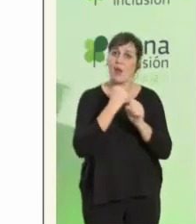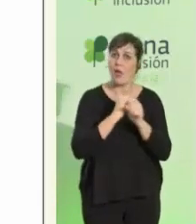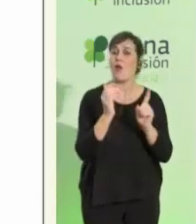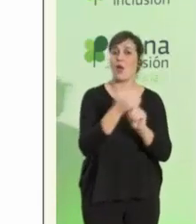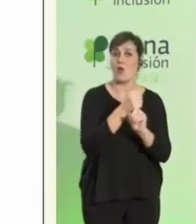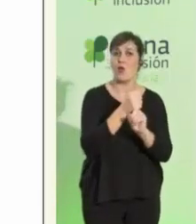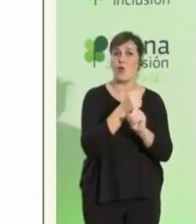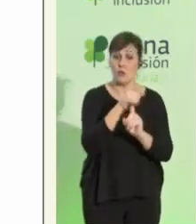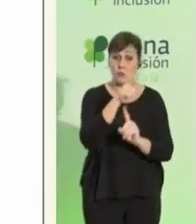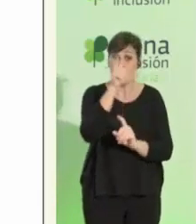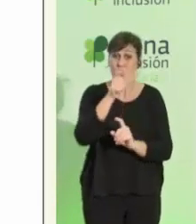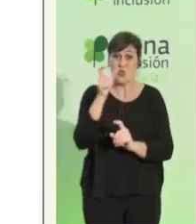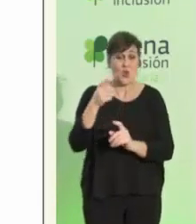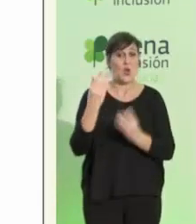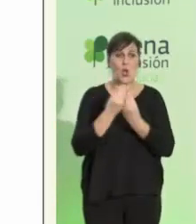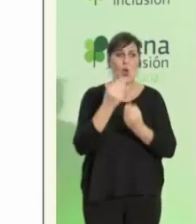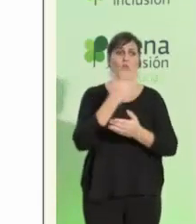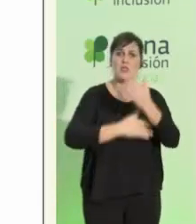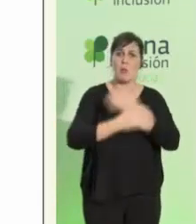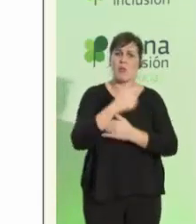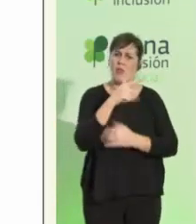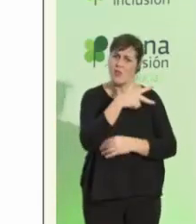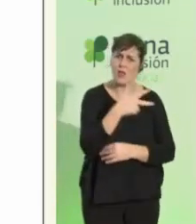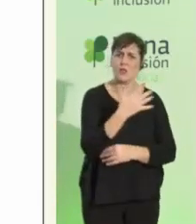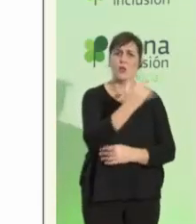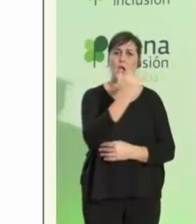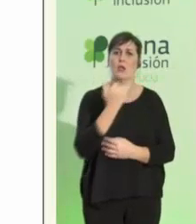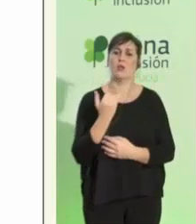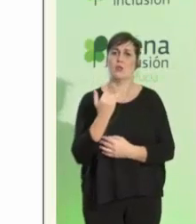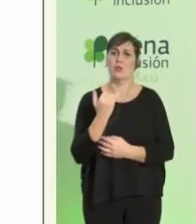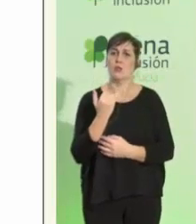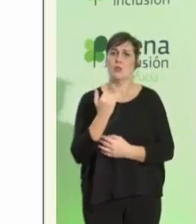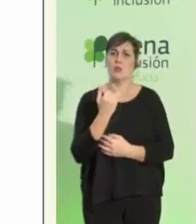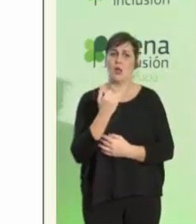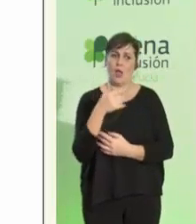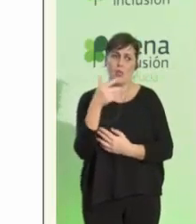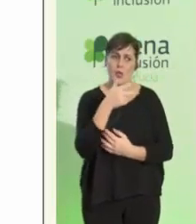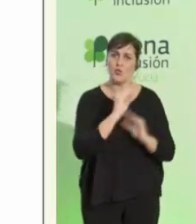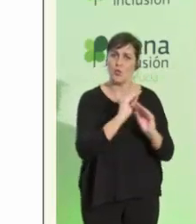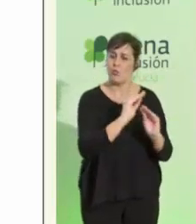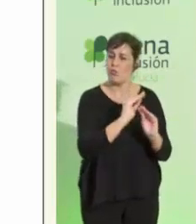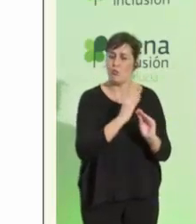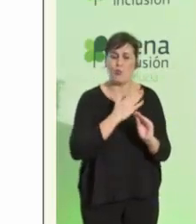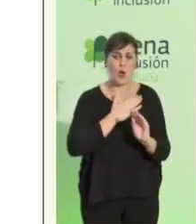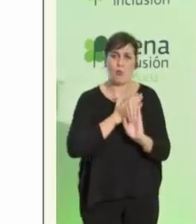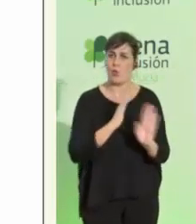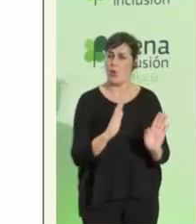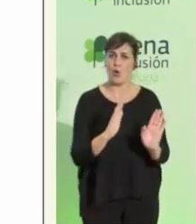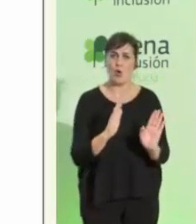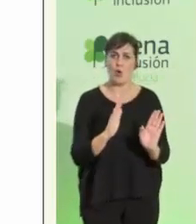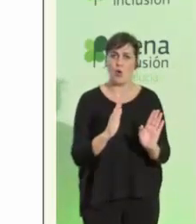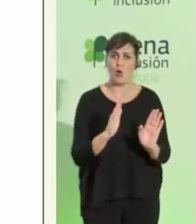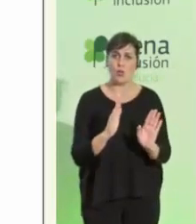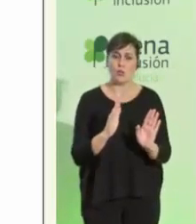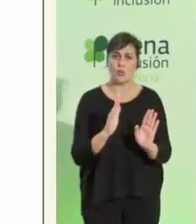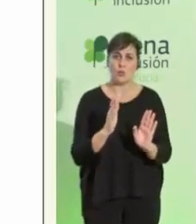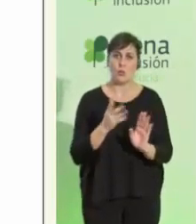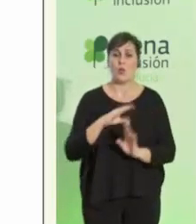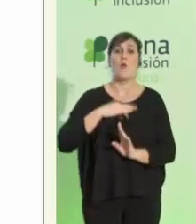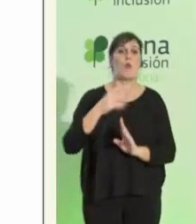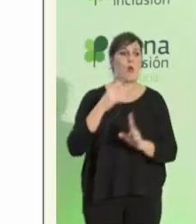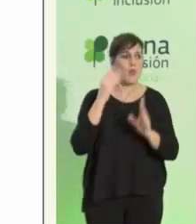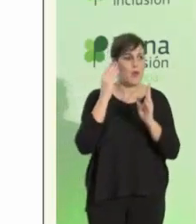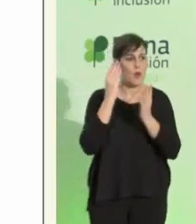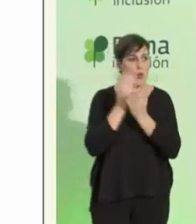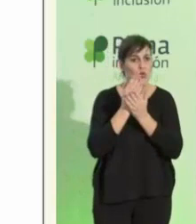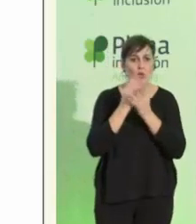discapacidad, personas que tienen derecho a eso y que tienen sus propios derechos, que pueden seguir cursos de